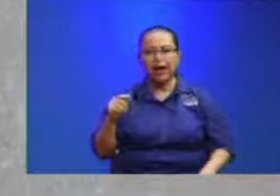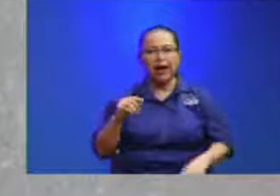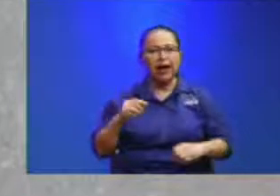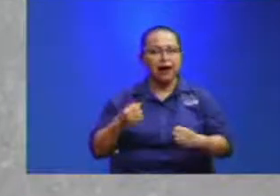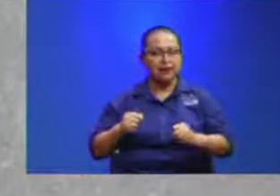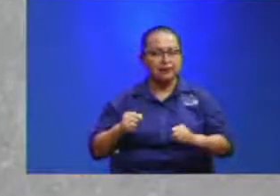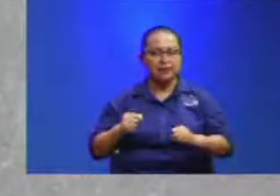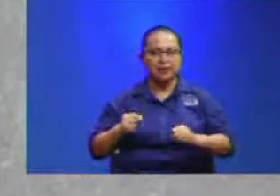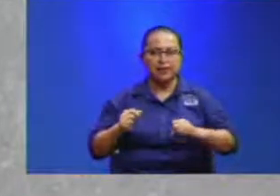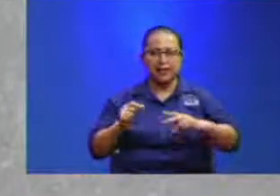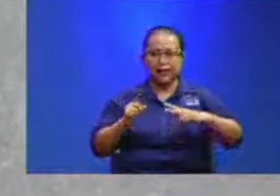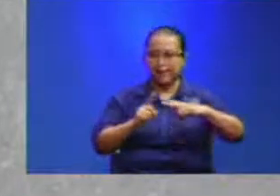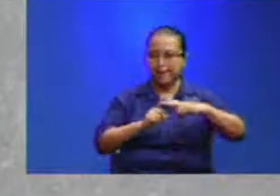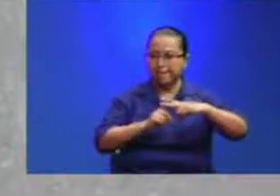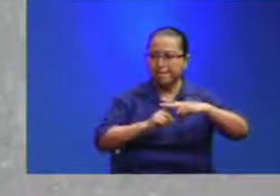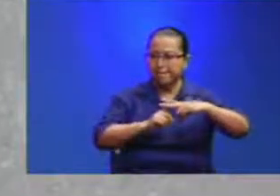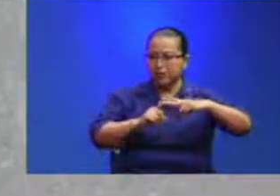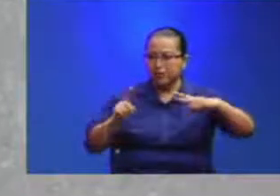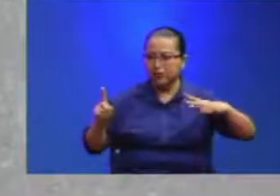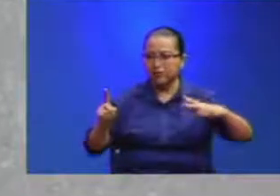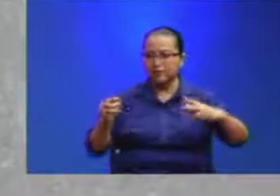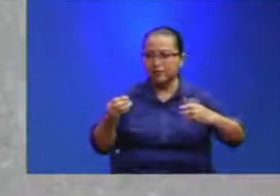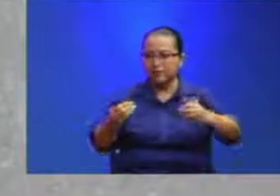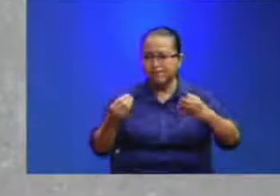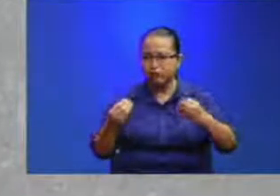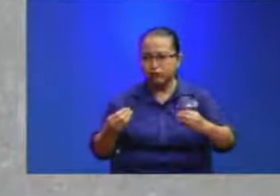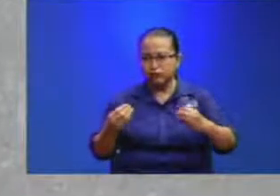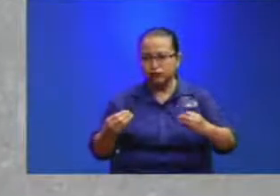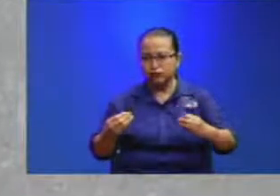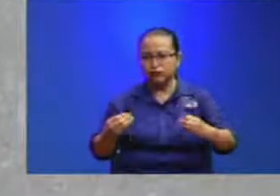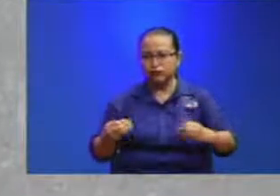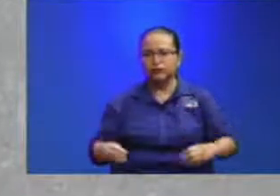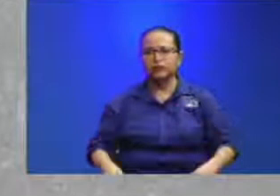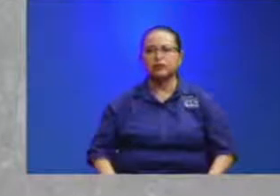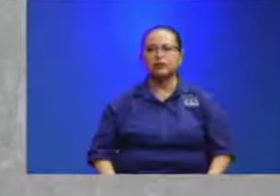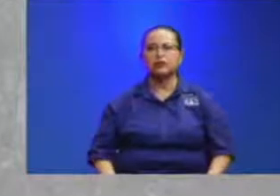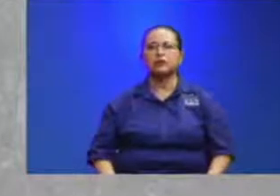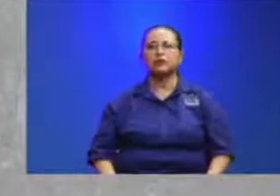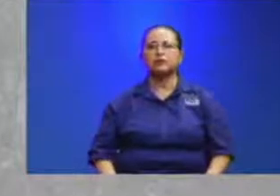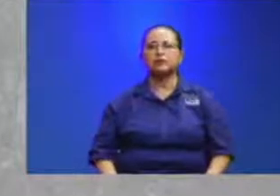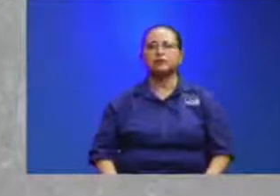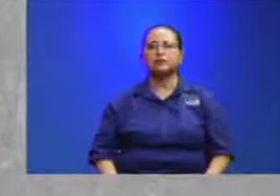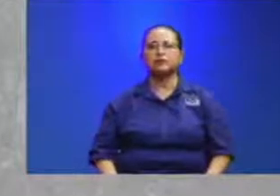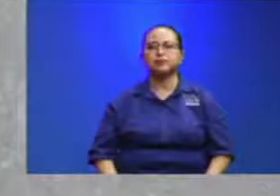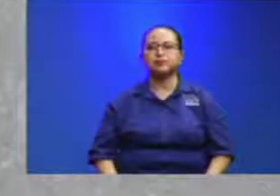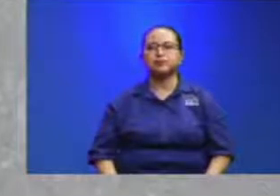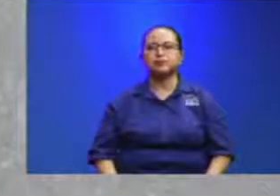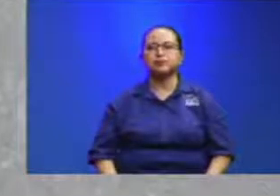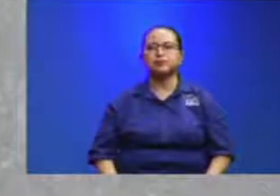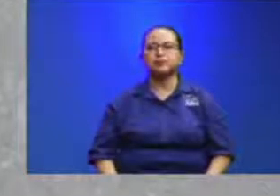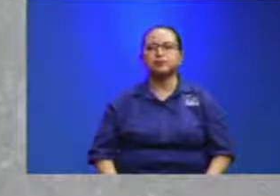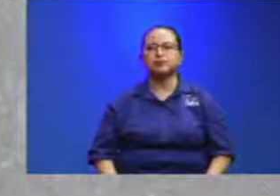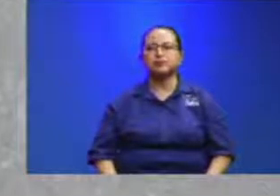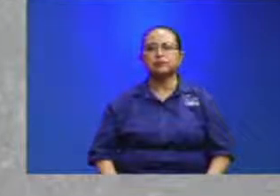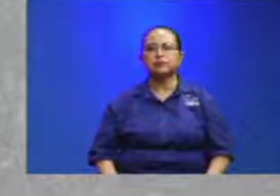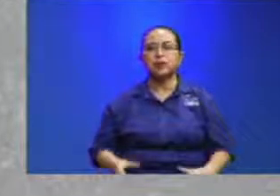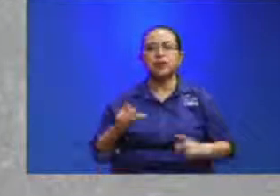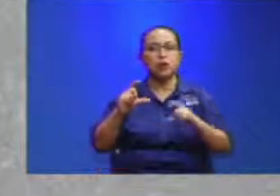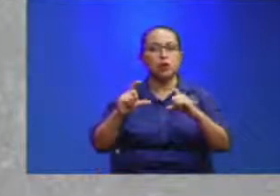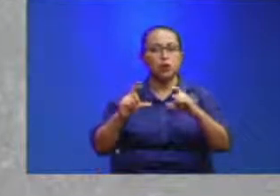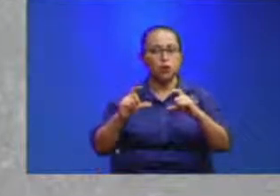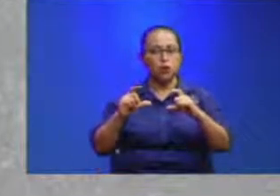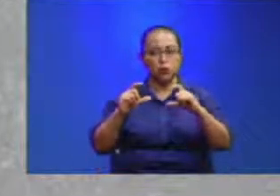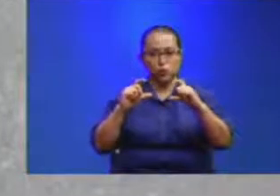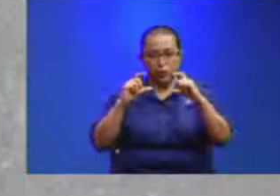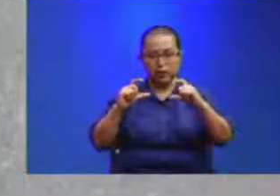recomendación que dos pueden hacer huir a 10.000 unidad esa es unidad tener sumo cuidado por vuestra